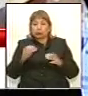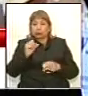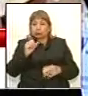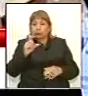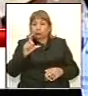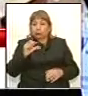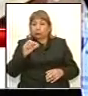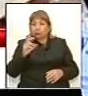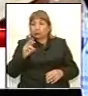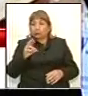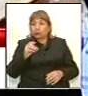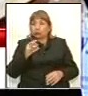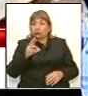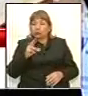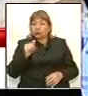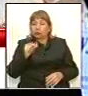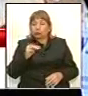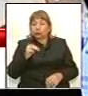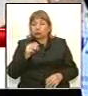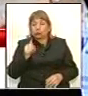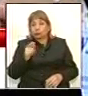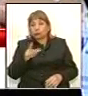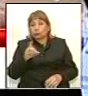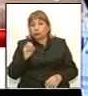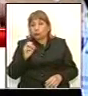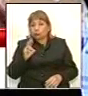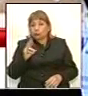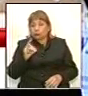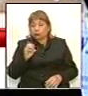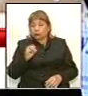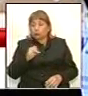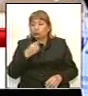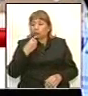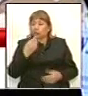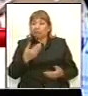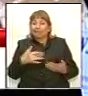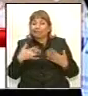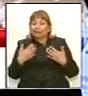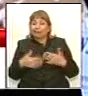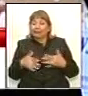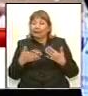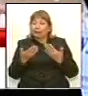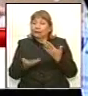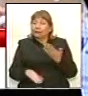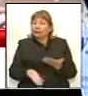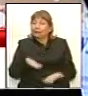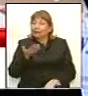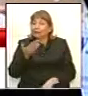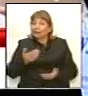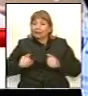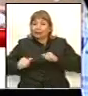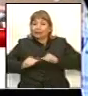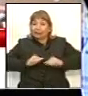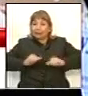y la congresista Aramayo, también Lourdes Alcorta, la ocurrencia, la probabilidad de ocurrencia de un